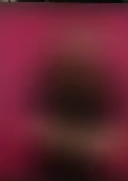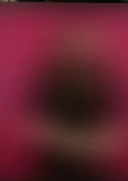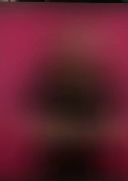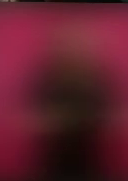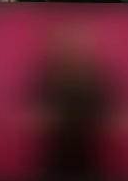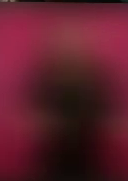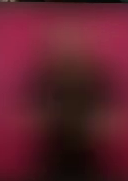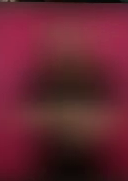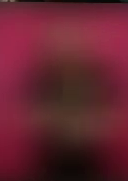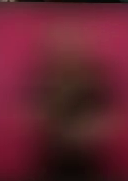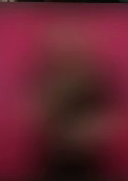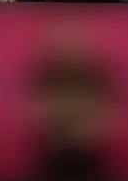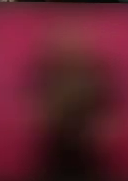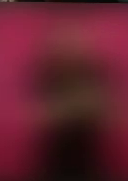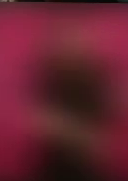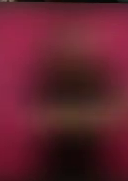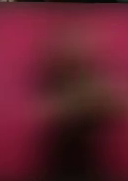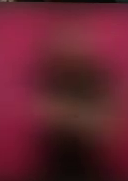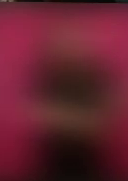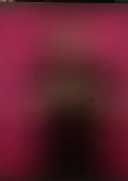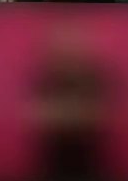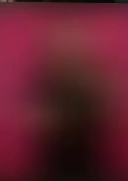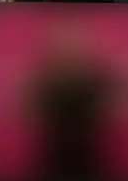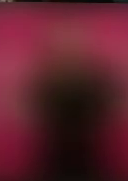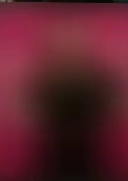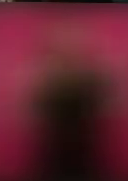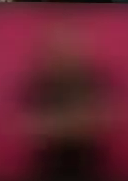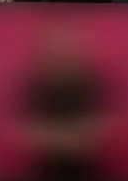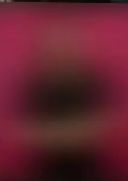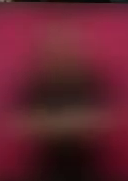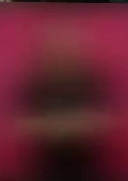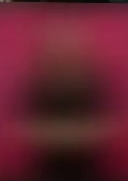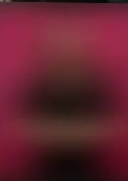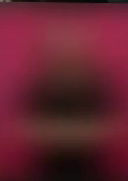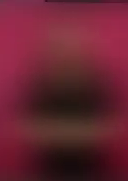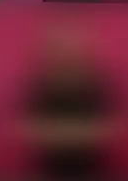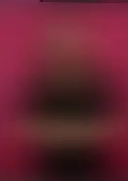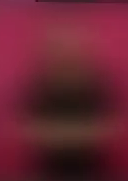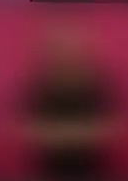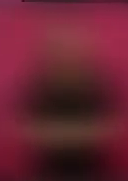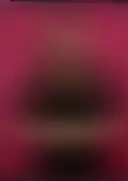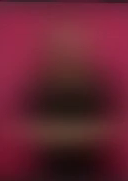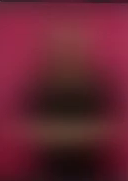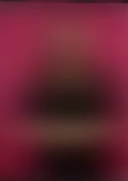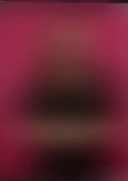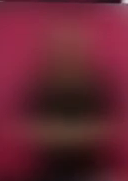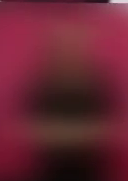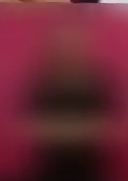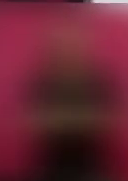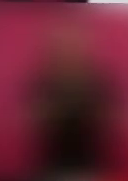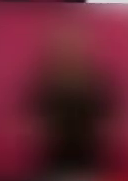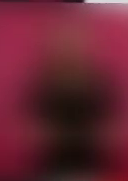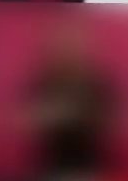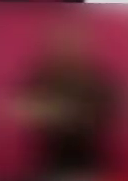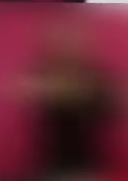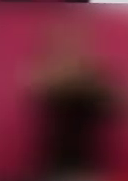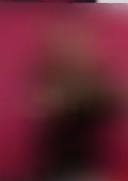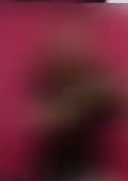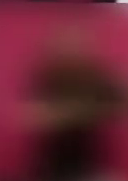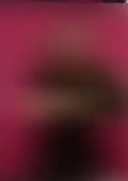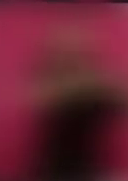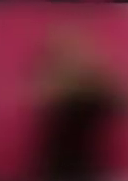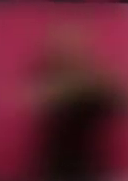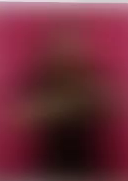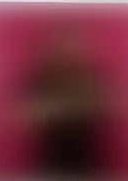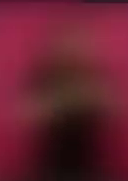el presidente de México Andrés Manuel López Obrador informó que este martes inició la entrega de recursos para el programa la clínica es nuestra con